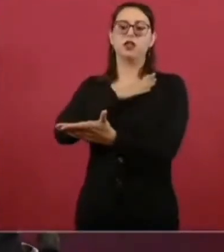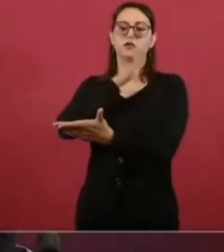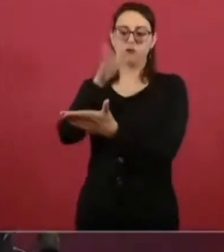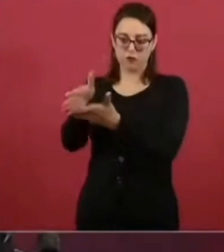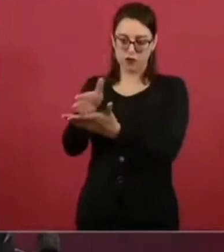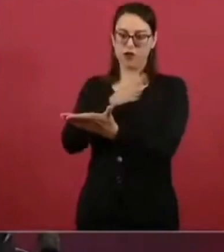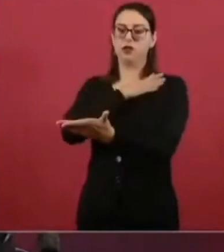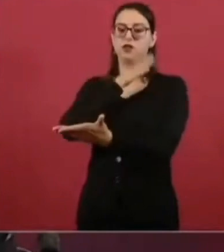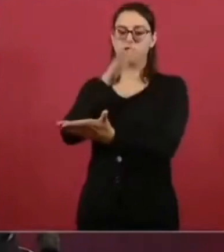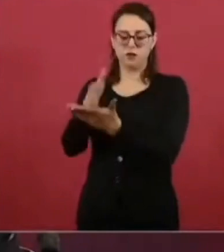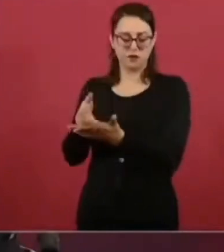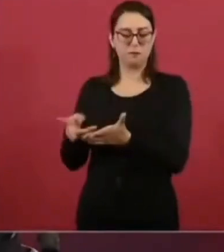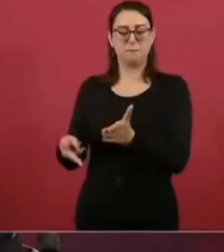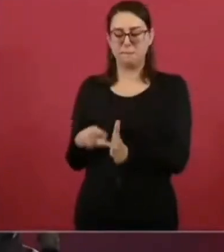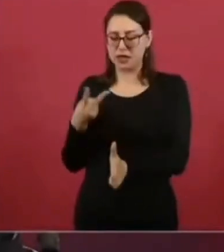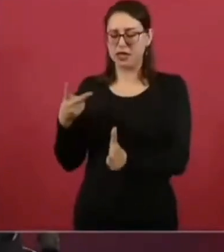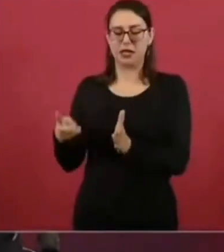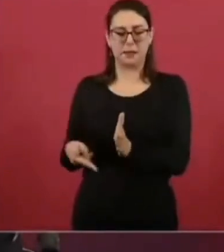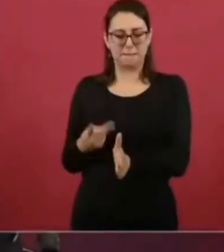y